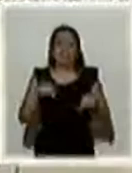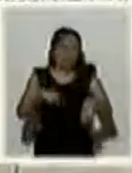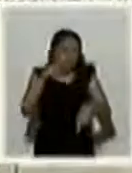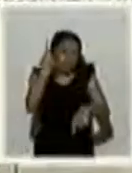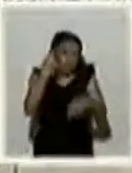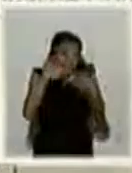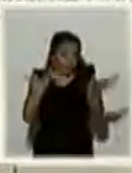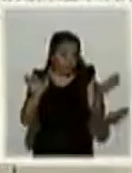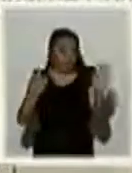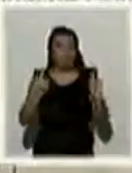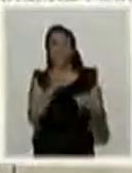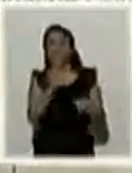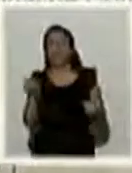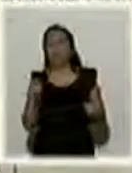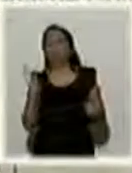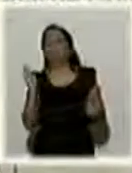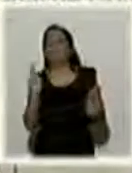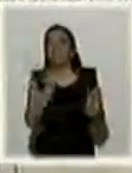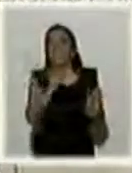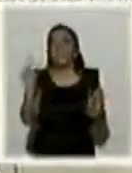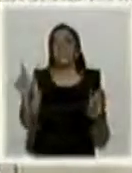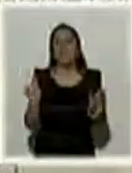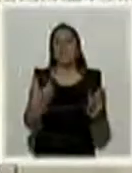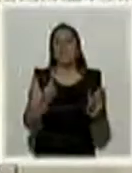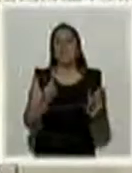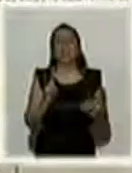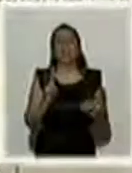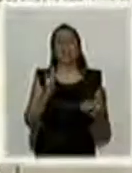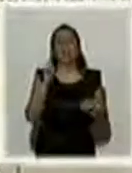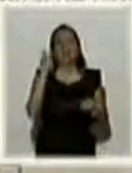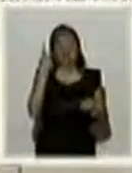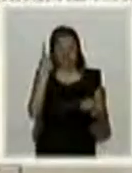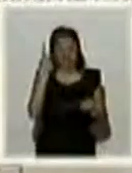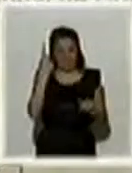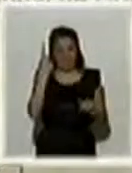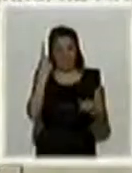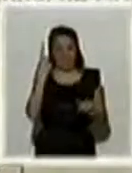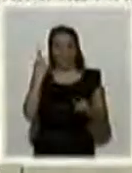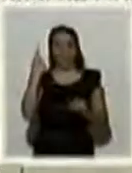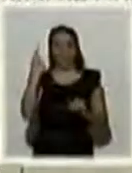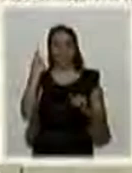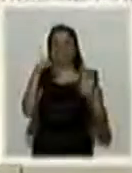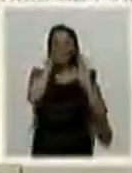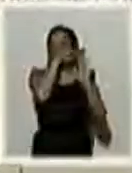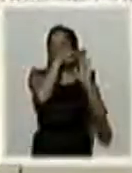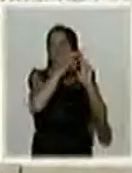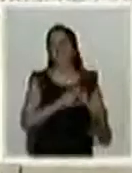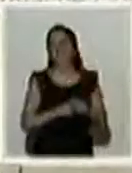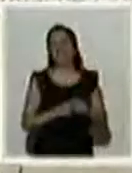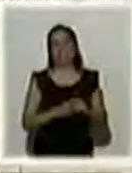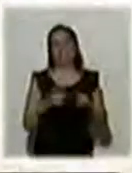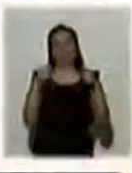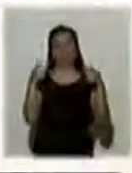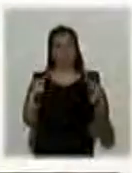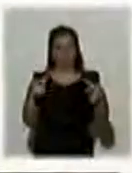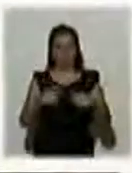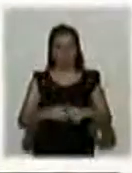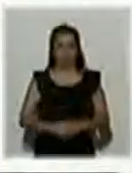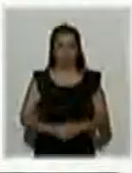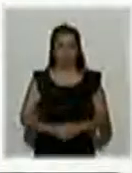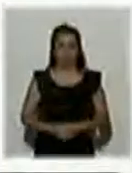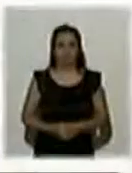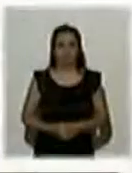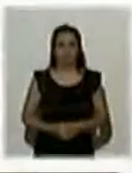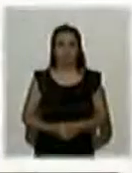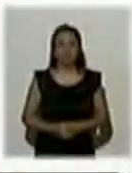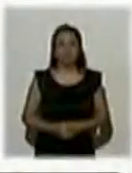de los candidatos. El turno ahora de la primera candidata a diputada nacional de Fuerza por Fuerza de la Gente, Olga Riotorto. Tenemos en